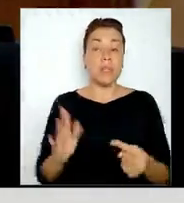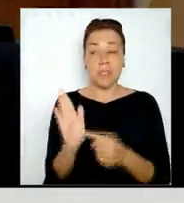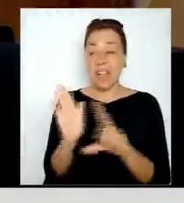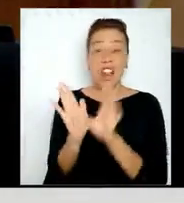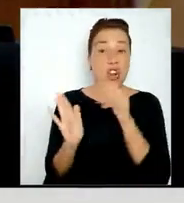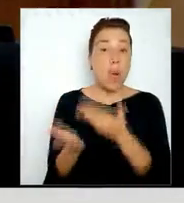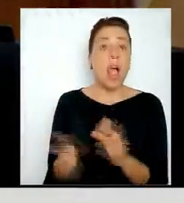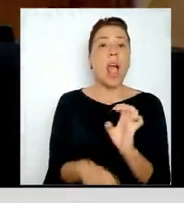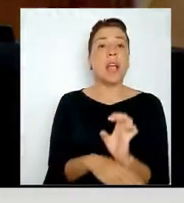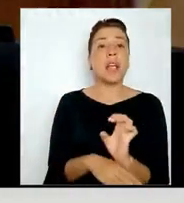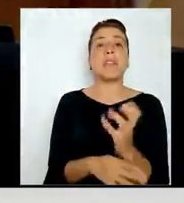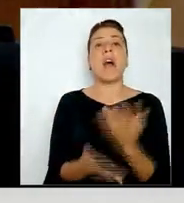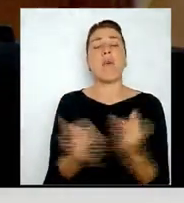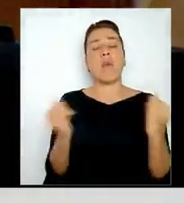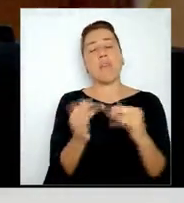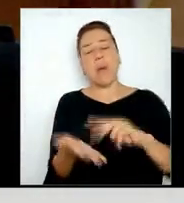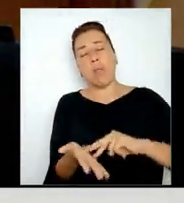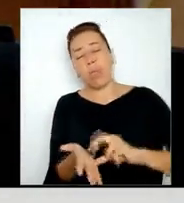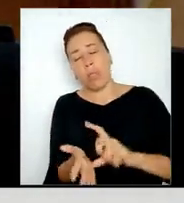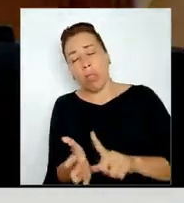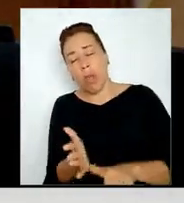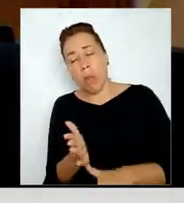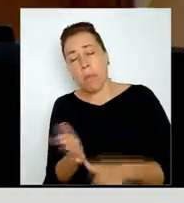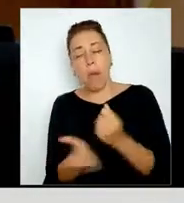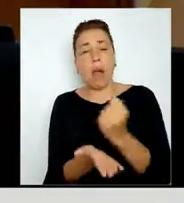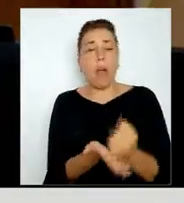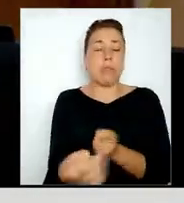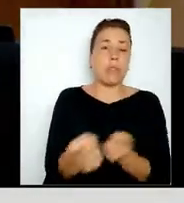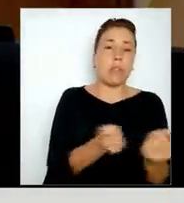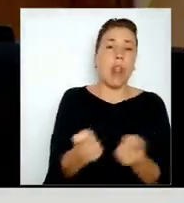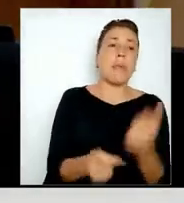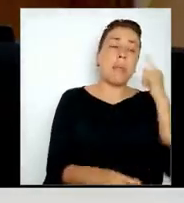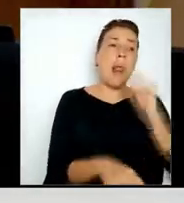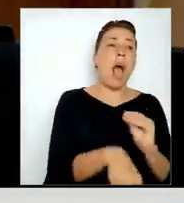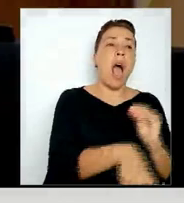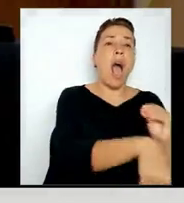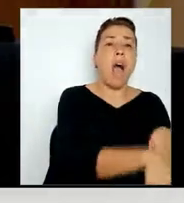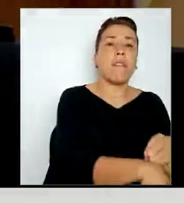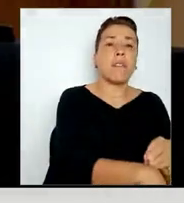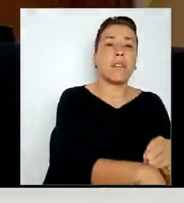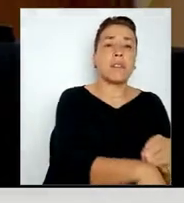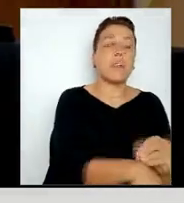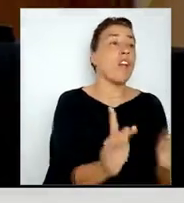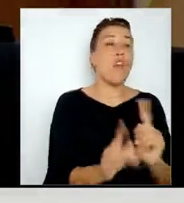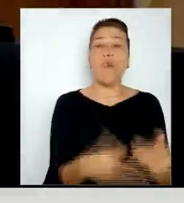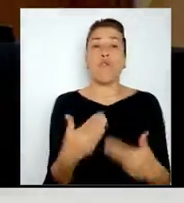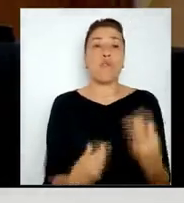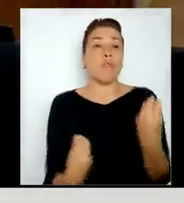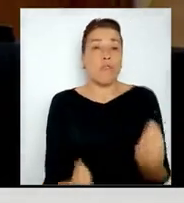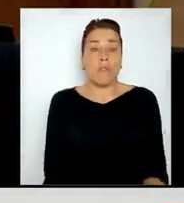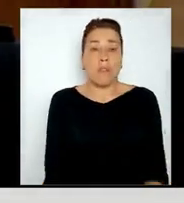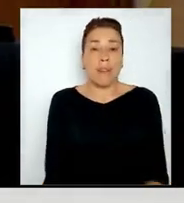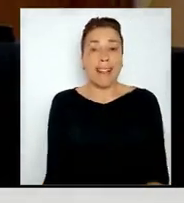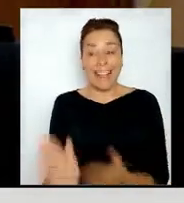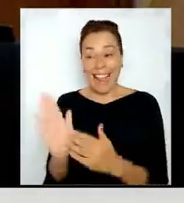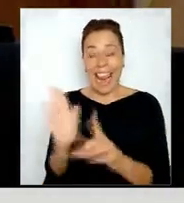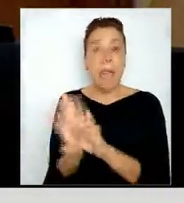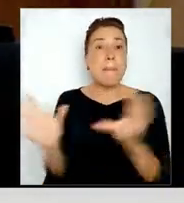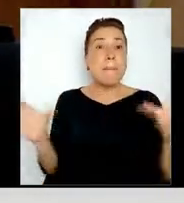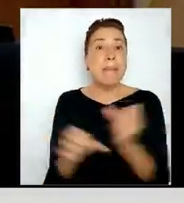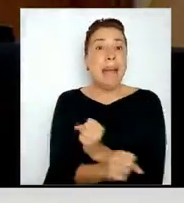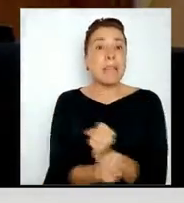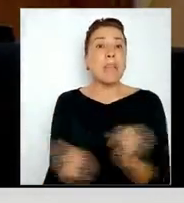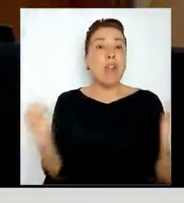engorroso de moroso y burocrático de notificación que es inoperante con esta ley se agiliza el proceso la primera